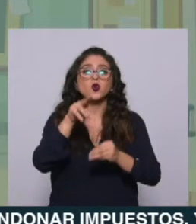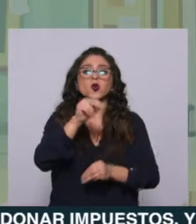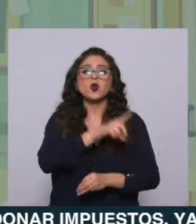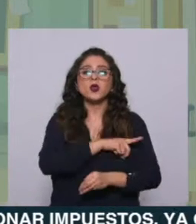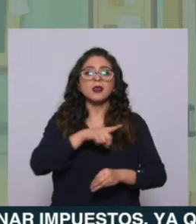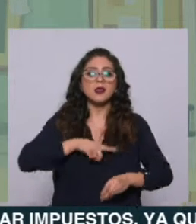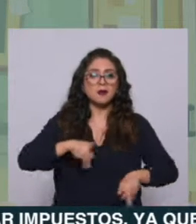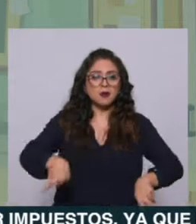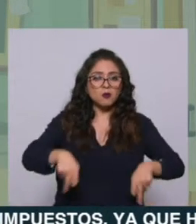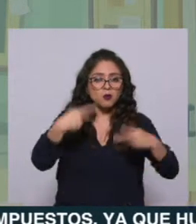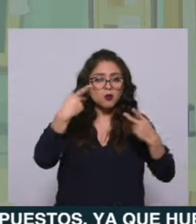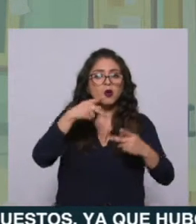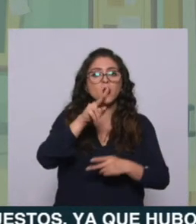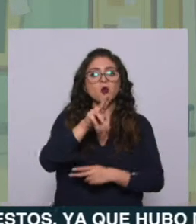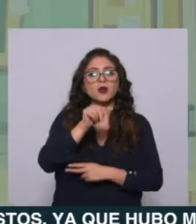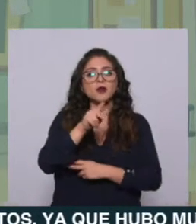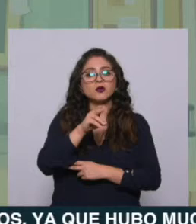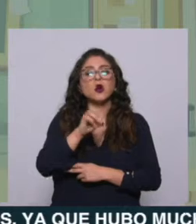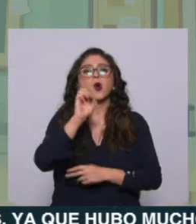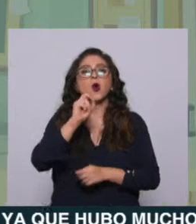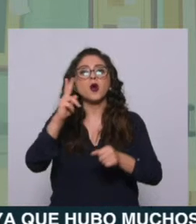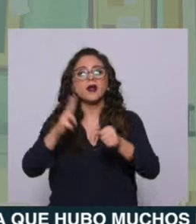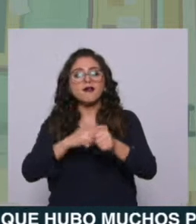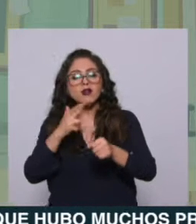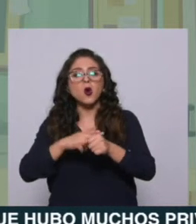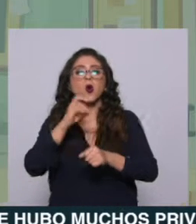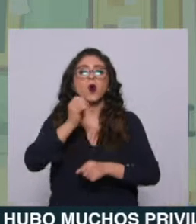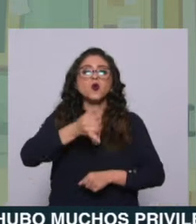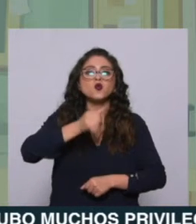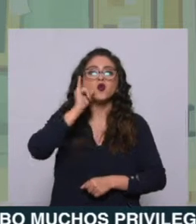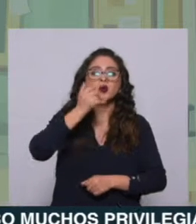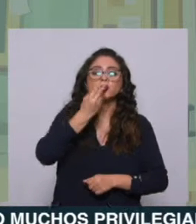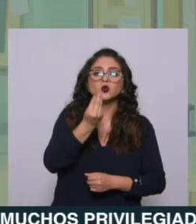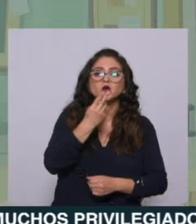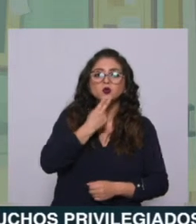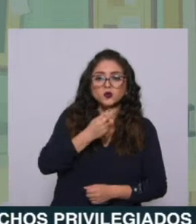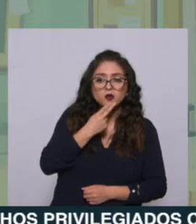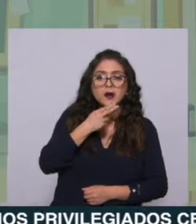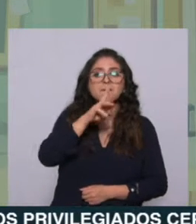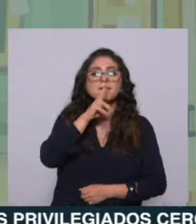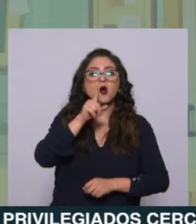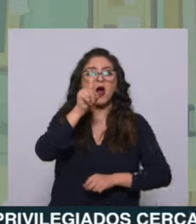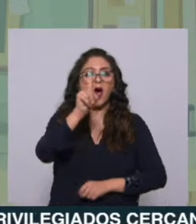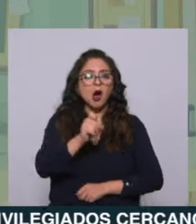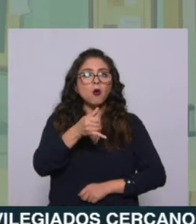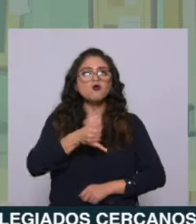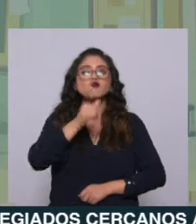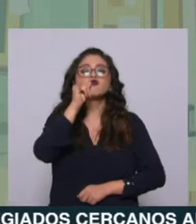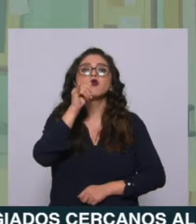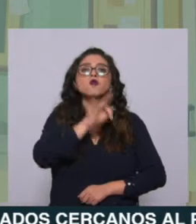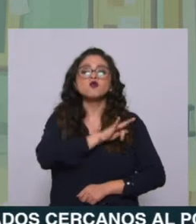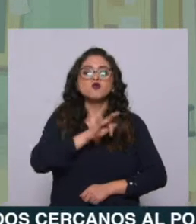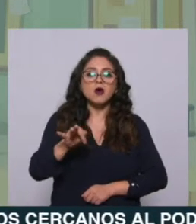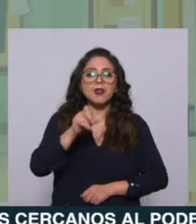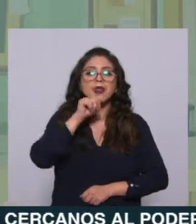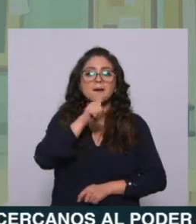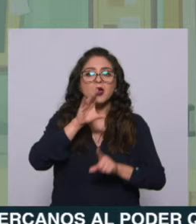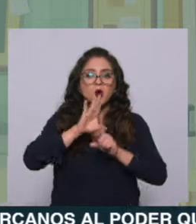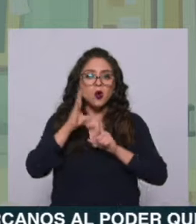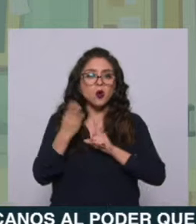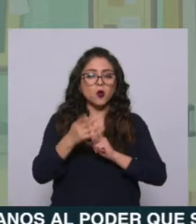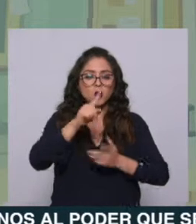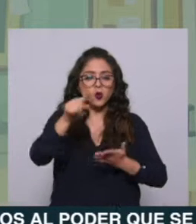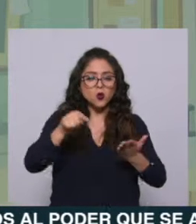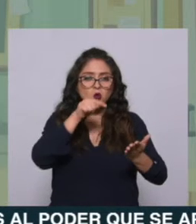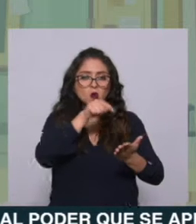alimentos ultraprocesados ni refrescos o bebidas azucaradas, proveer agua de calidad para beber, la creación de un comité de